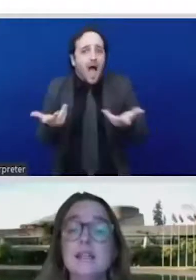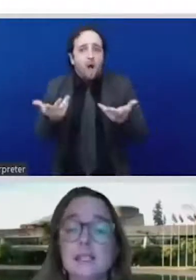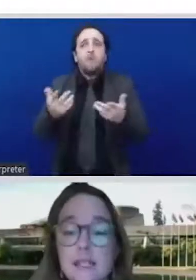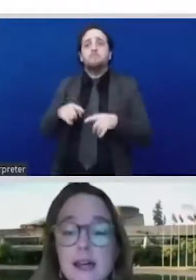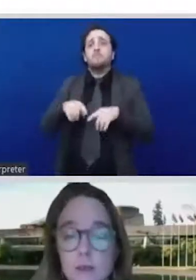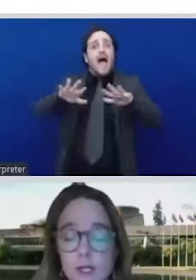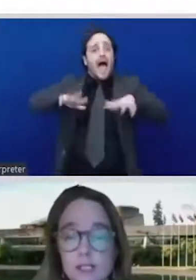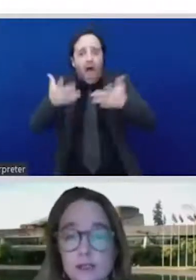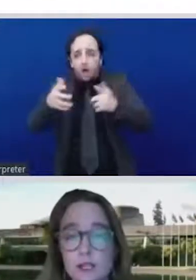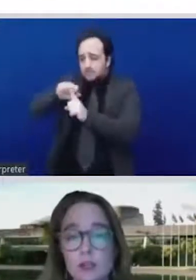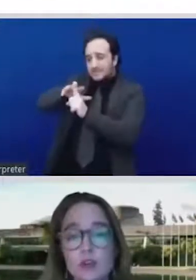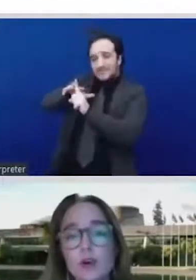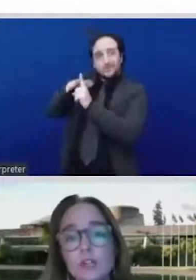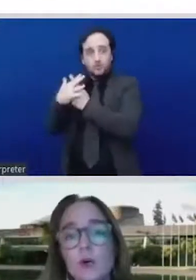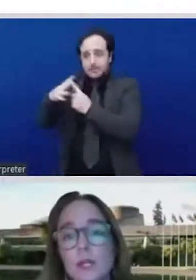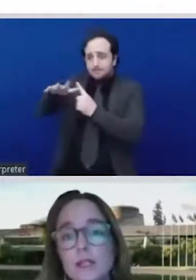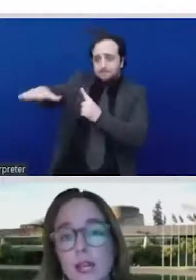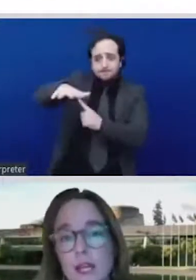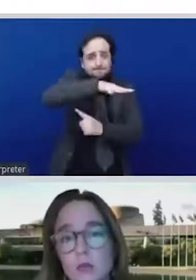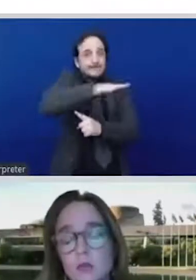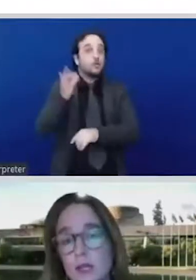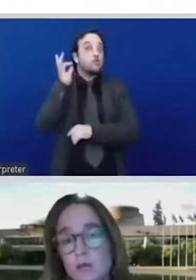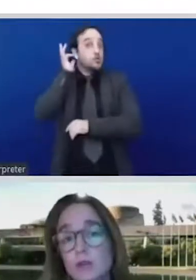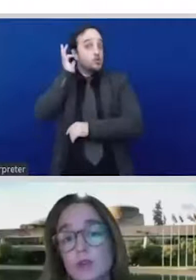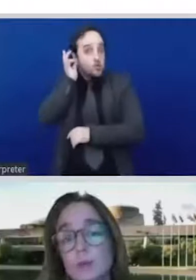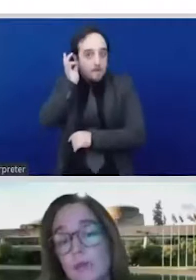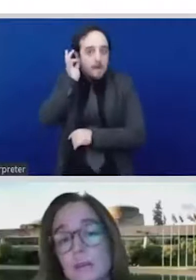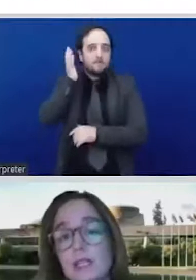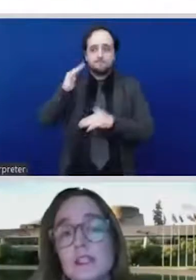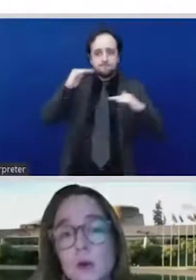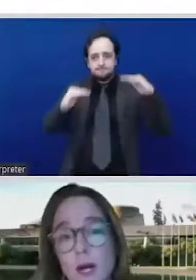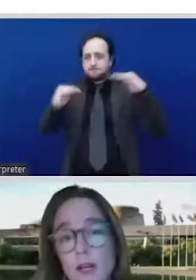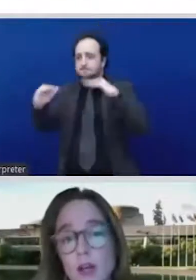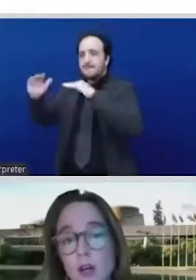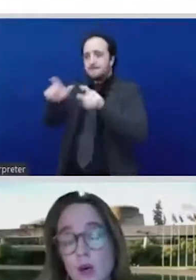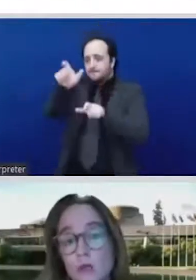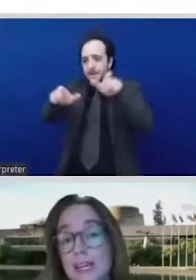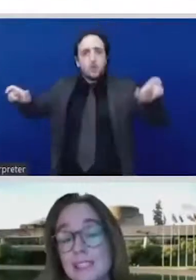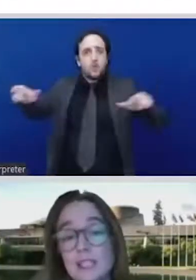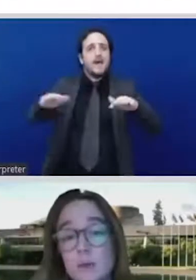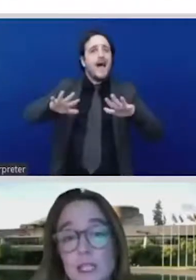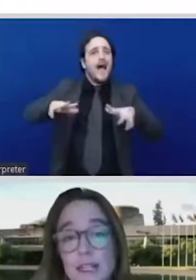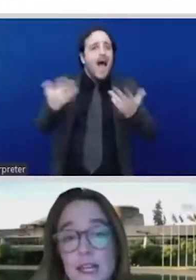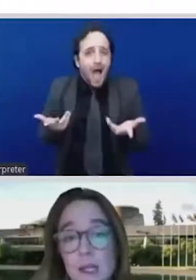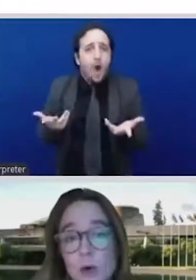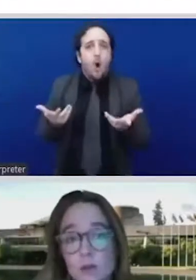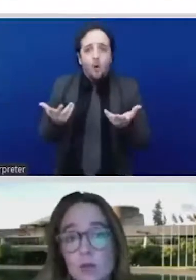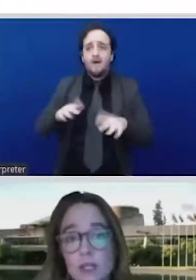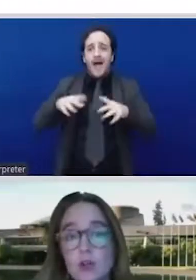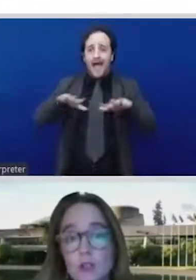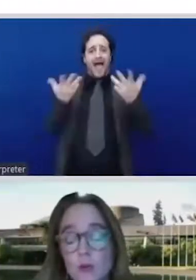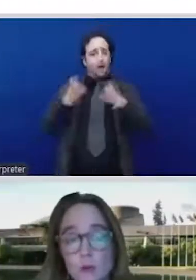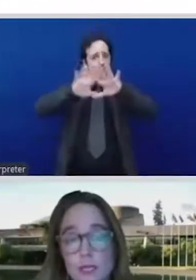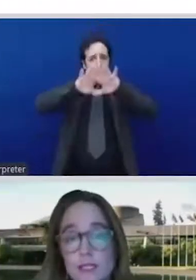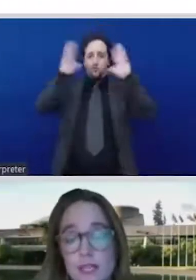la diversidad de mujeres. Entonces hoy nos encuentra en un mundo profundamente desigual, con una crisis de multilateralismo en un momento